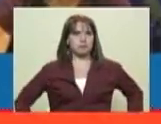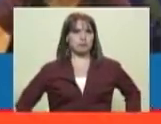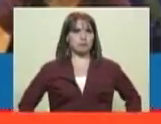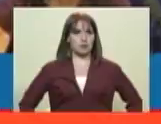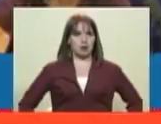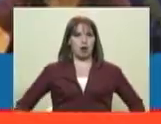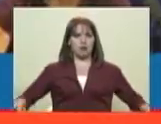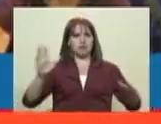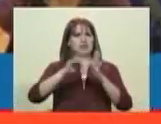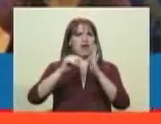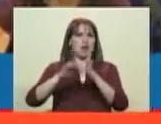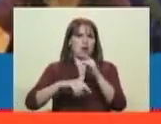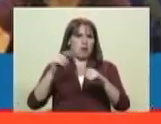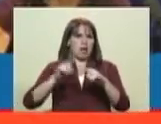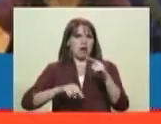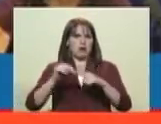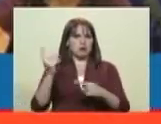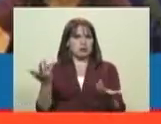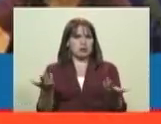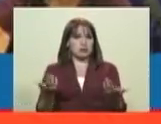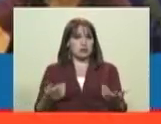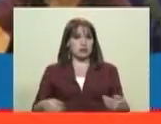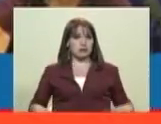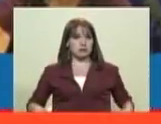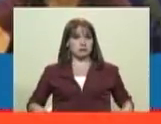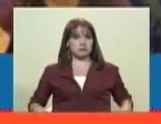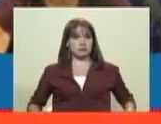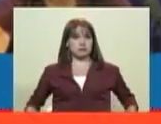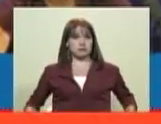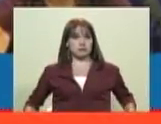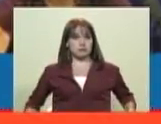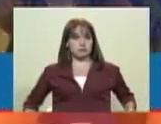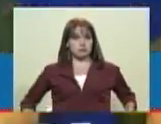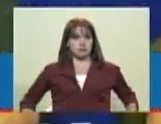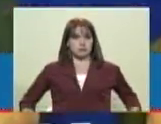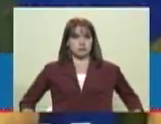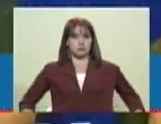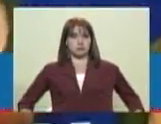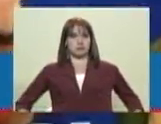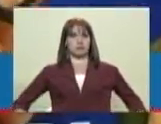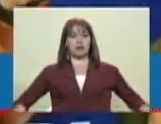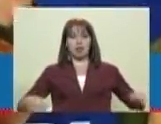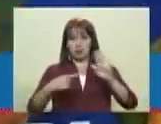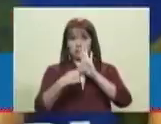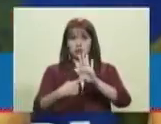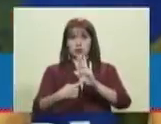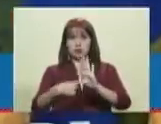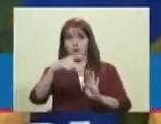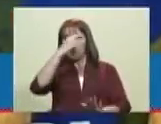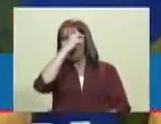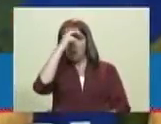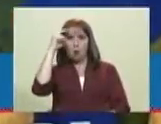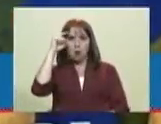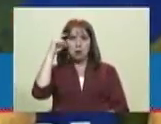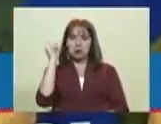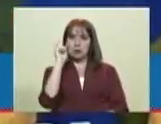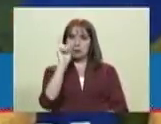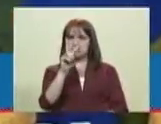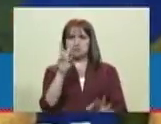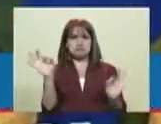te roban el celular. ¿Quién se aguanta all? Esa fue una demostración. Si Julio Borges no lo quiere ver, allá él. Ese es